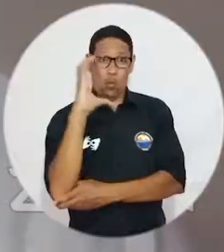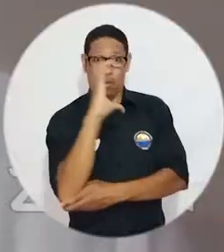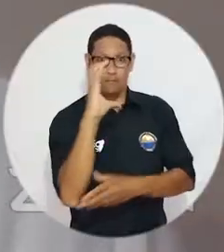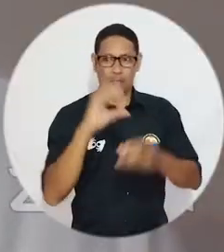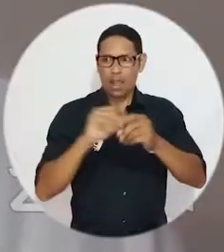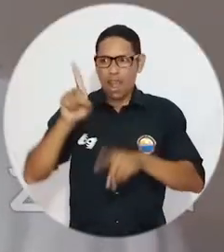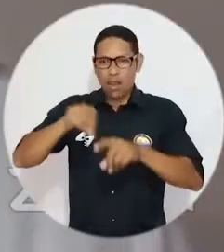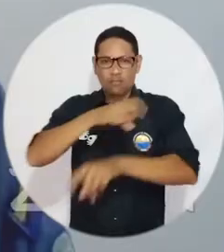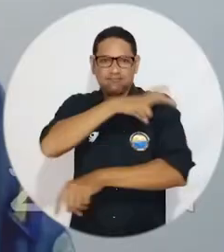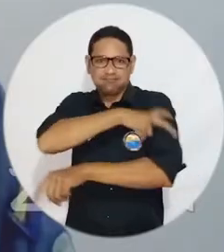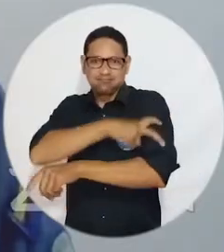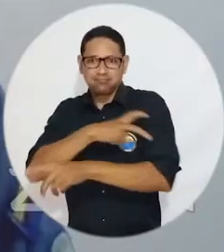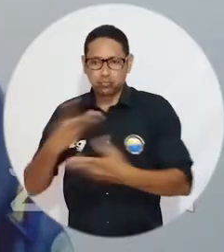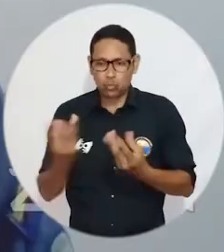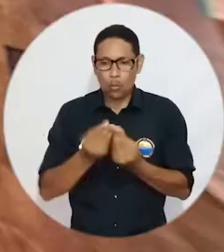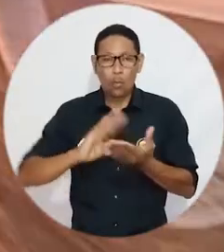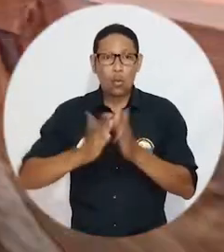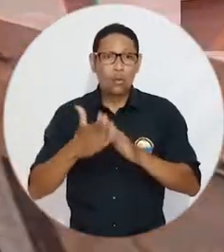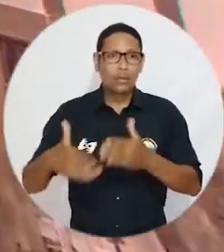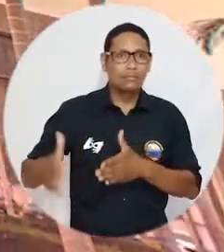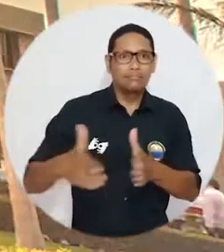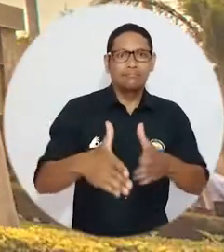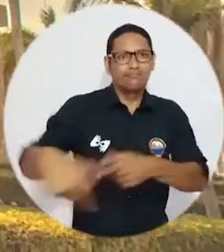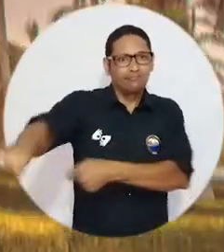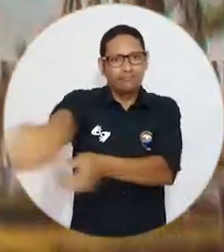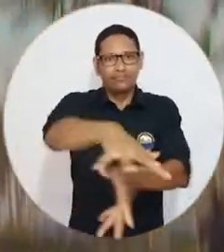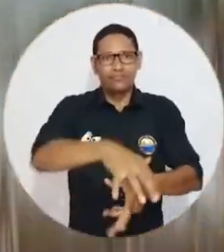y representantes de la comunidad pesquera.